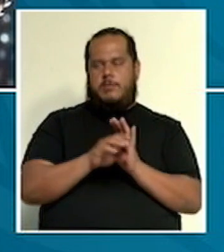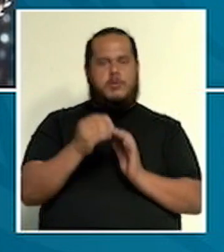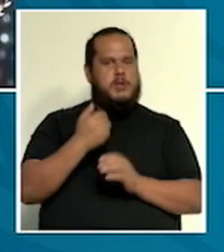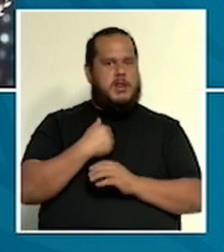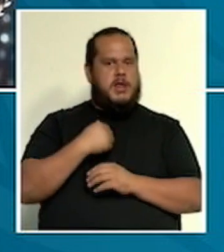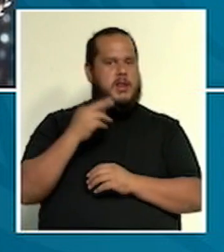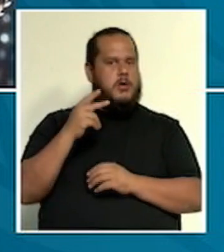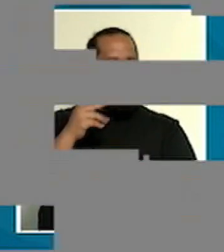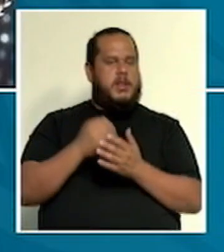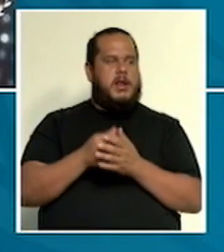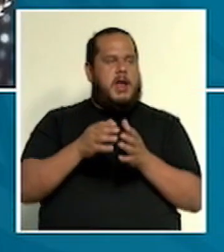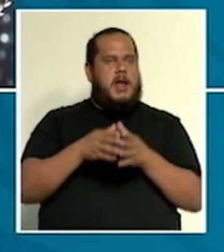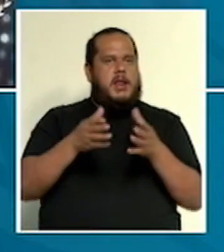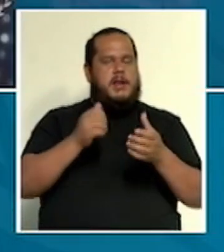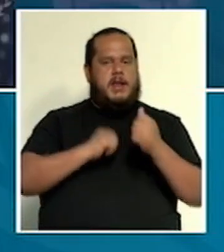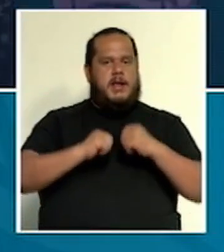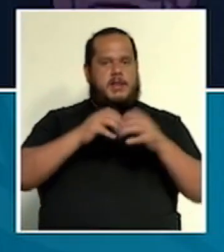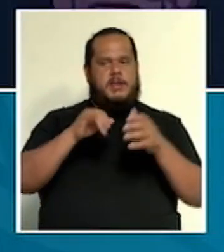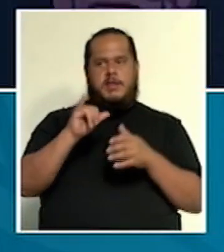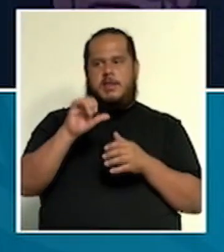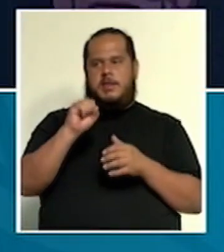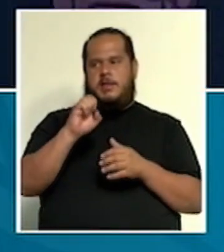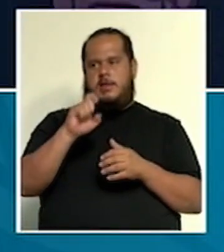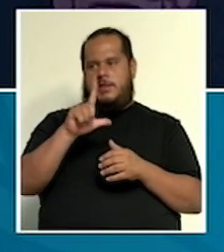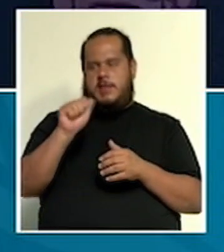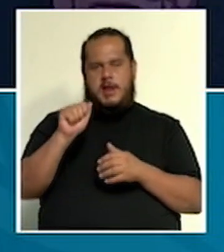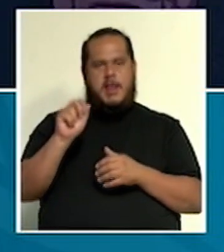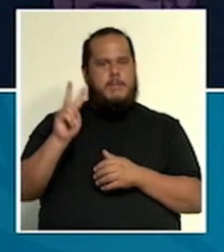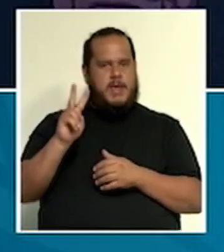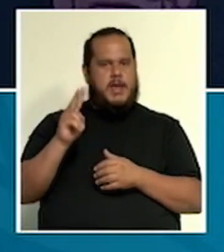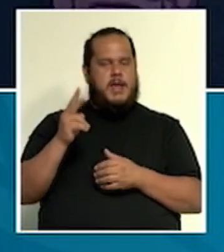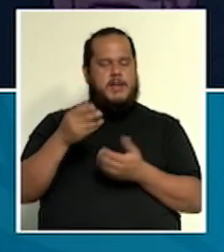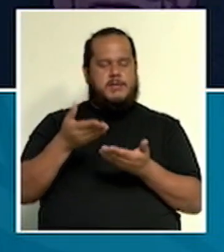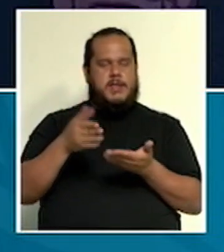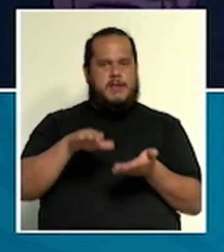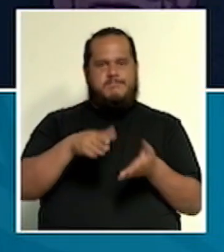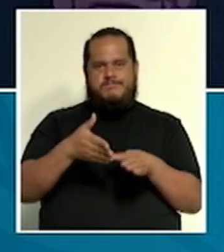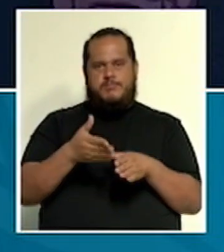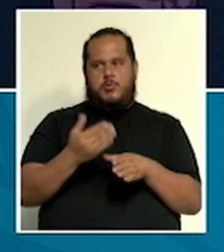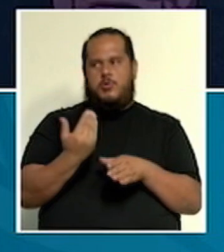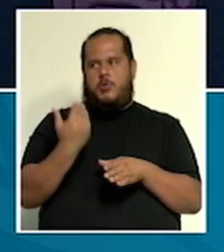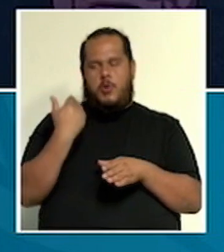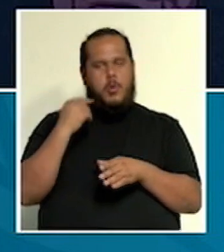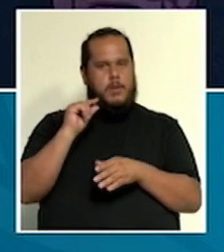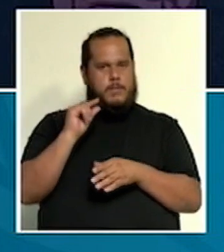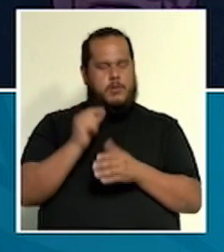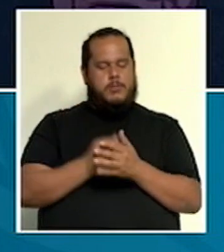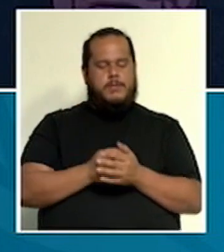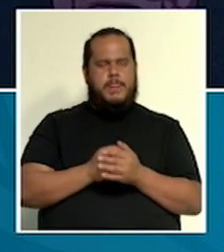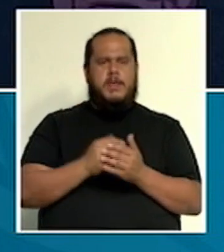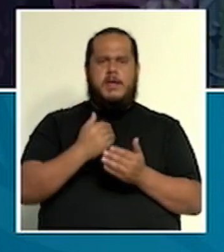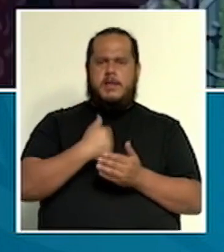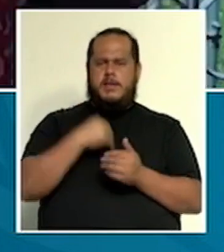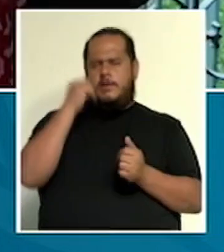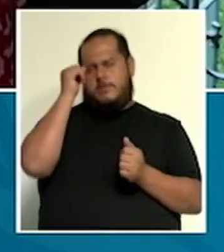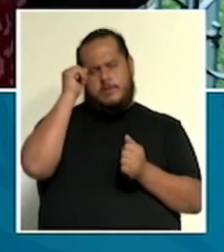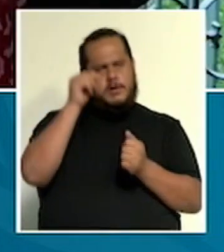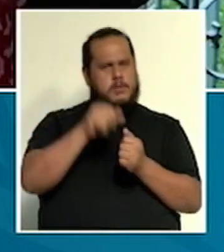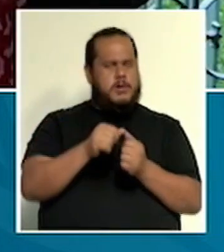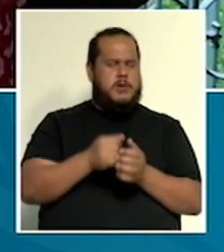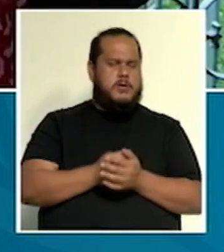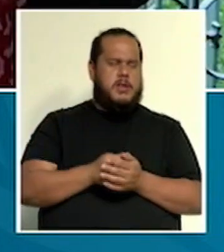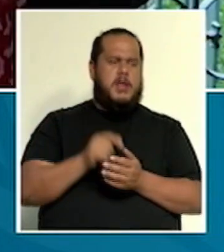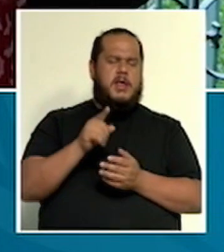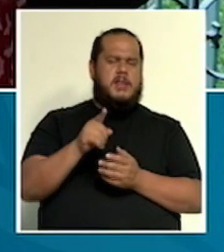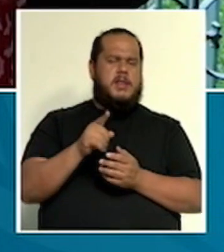compañera Cisela Vega, que murió hace poco. Tengo recuerdos de